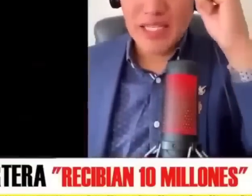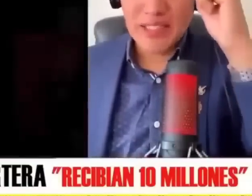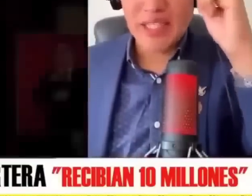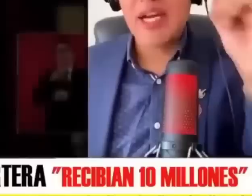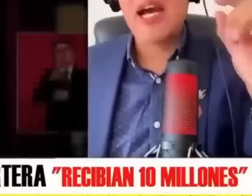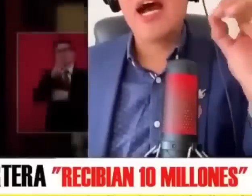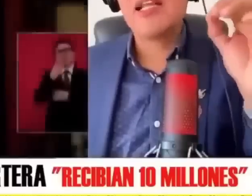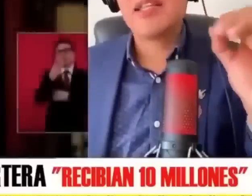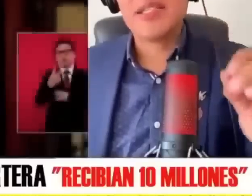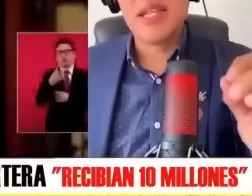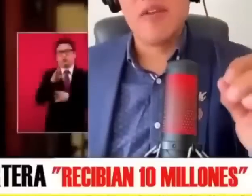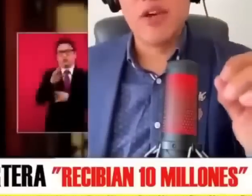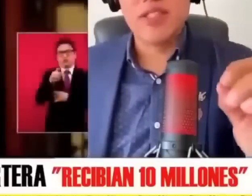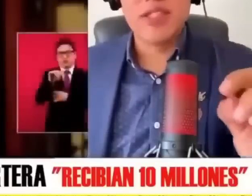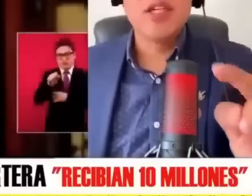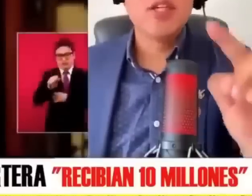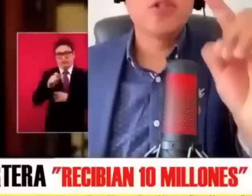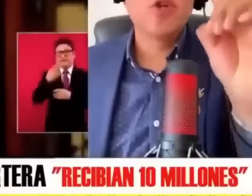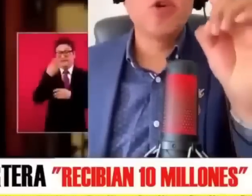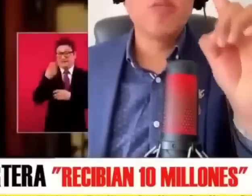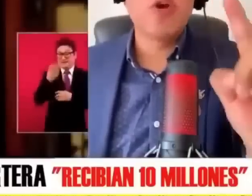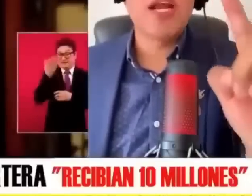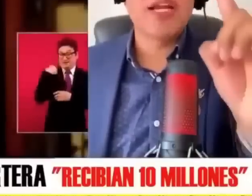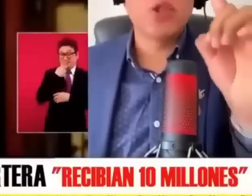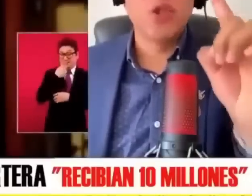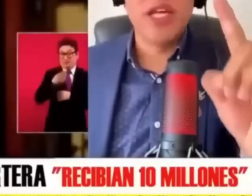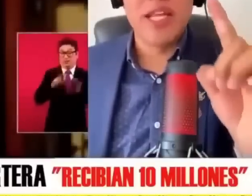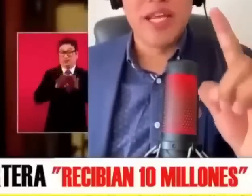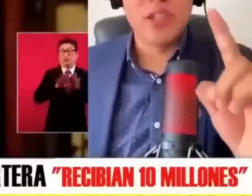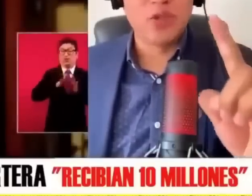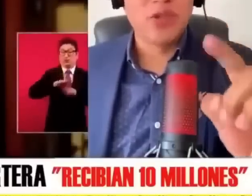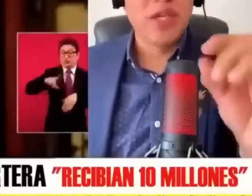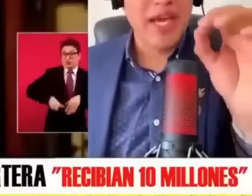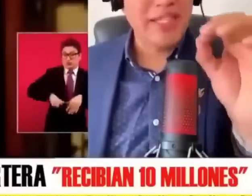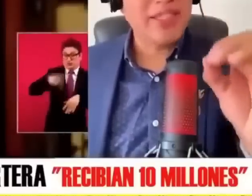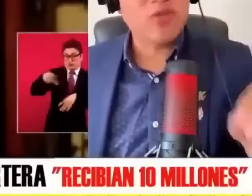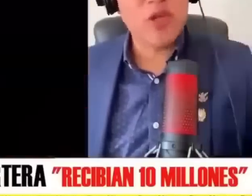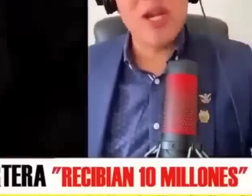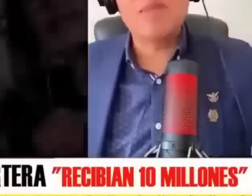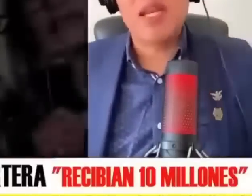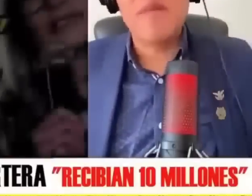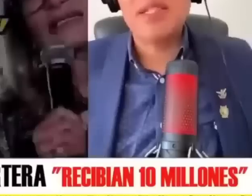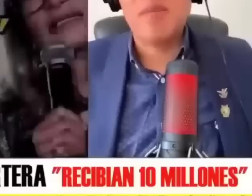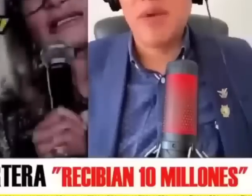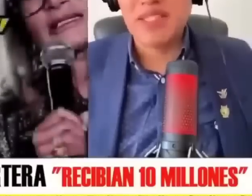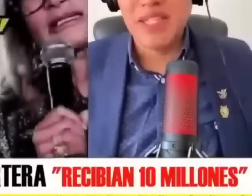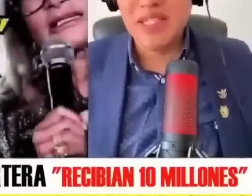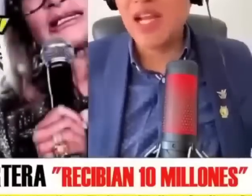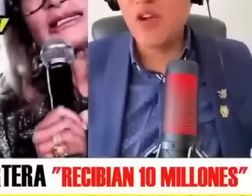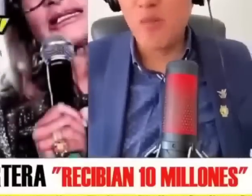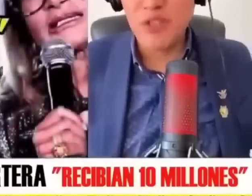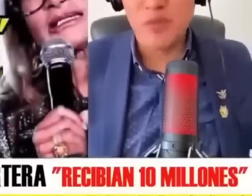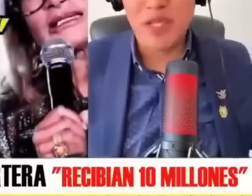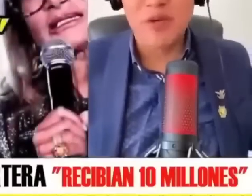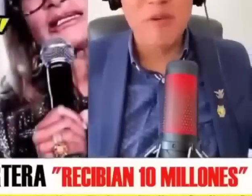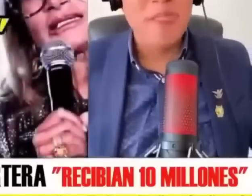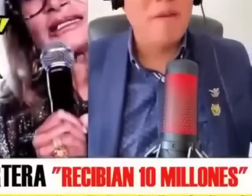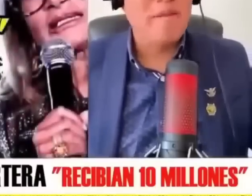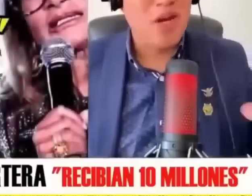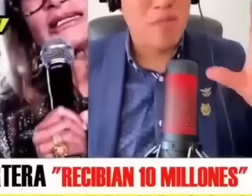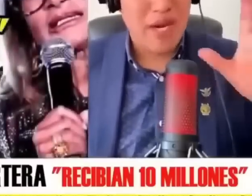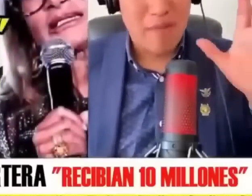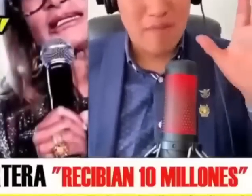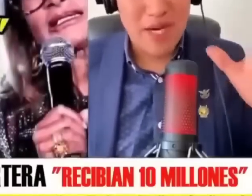la inteligencia antes que la fuerza, todo por la razón y el derecho. Estas fueron las palabras del presidente López